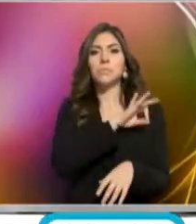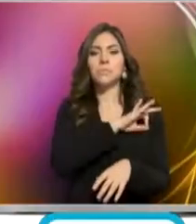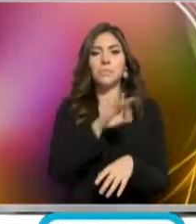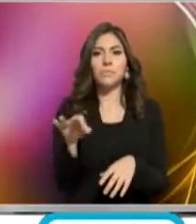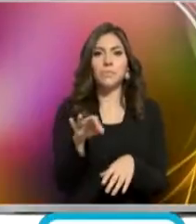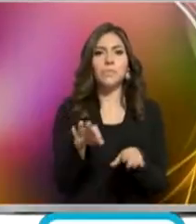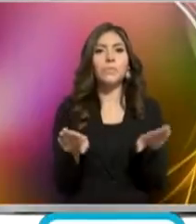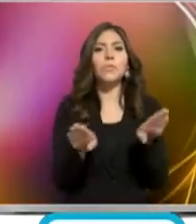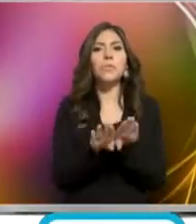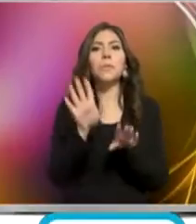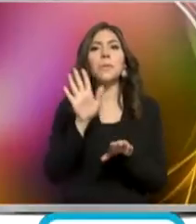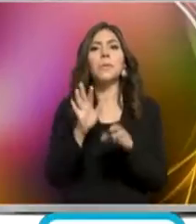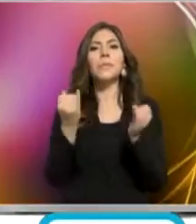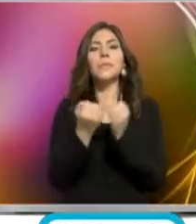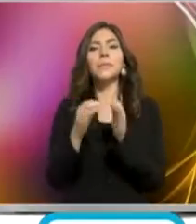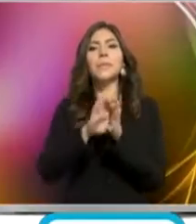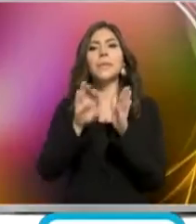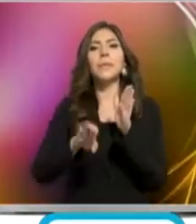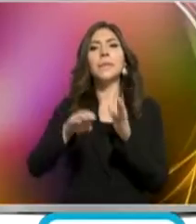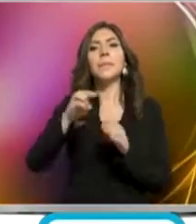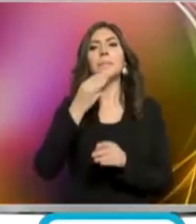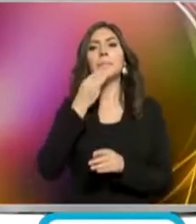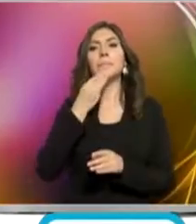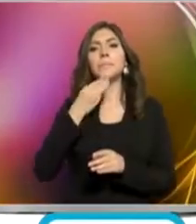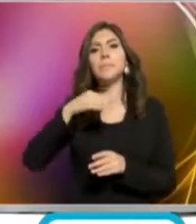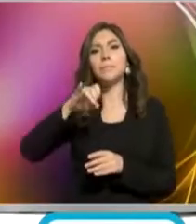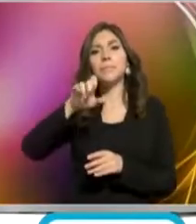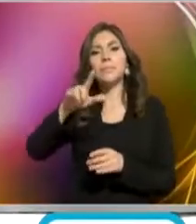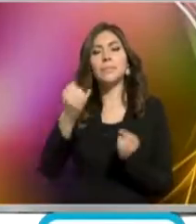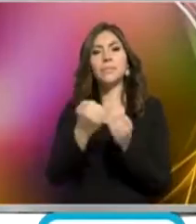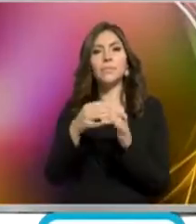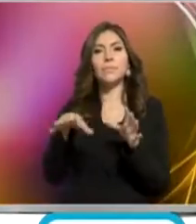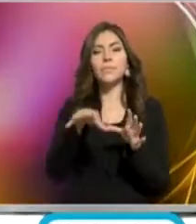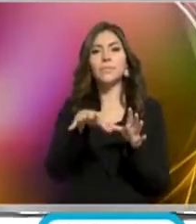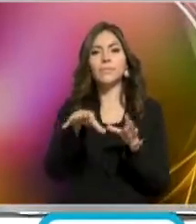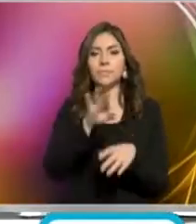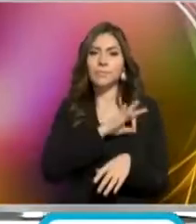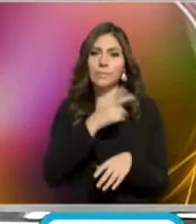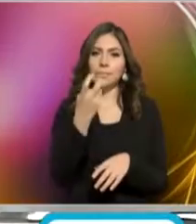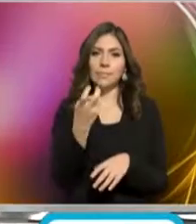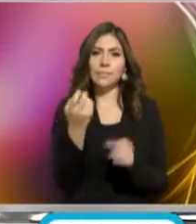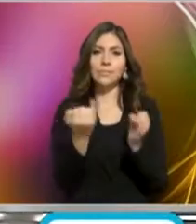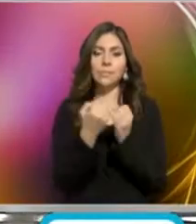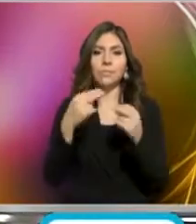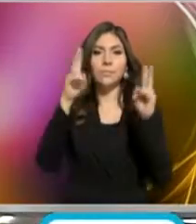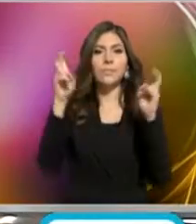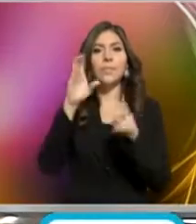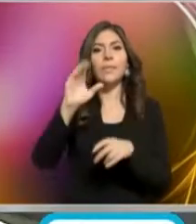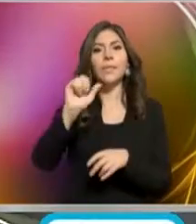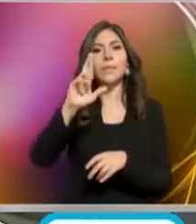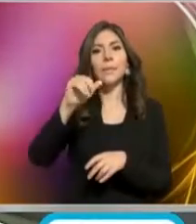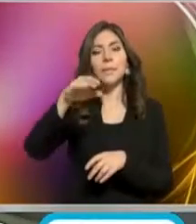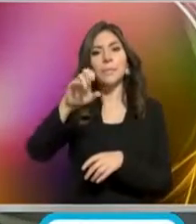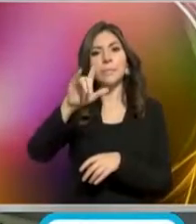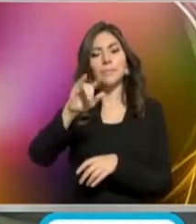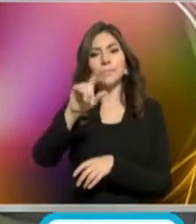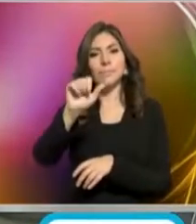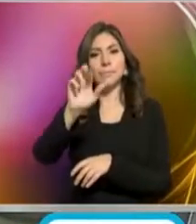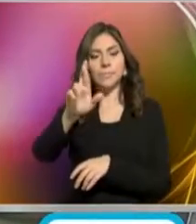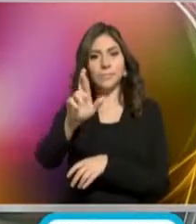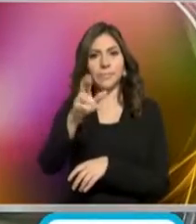haciendo como Como un tipo caramelo, miel, ¿no? Como un tipo miel, exactamente. Ok. Entonces eso también es caramelizar, ¿no? Muy bien. qué Entonces rico, ahorita ya chef. que se vaya dorando bien, lo vamos a